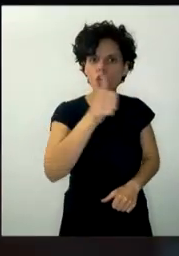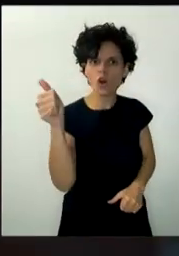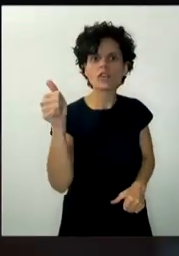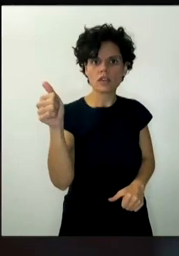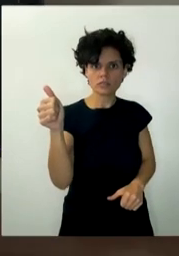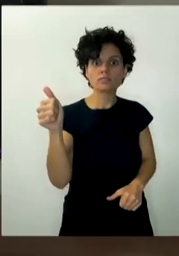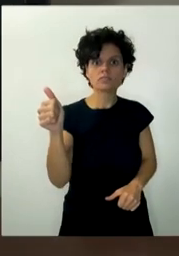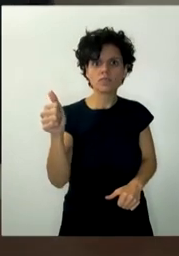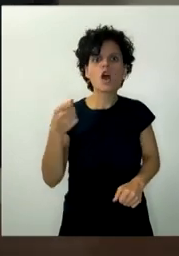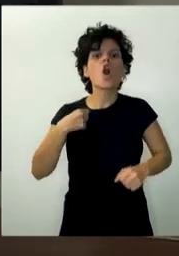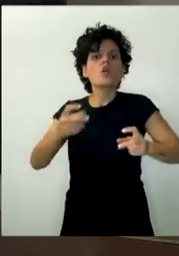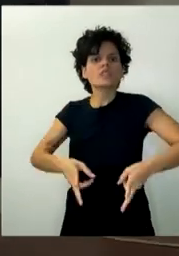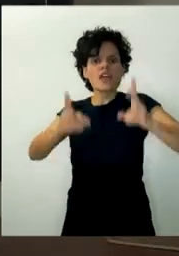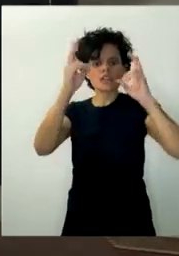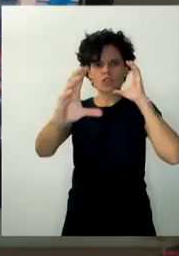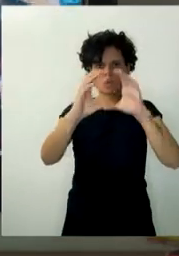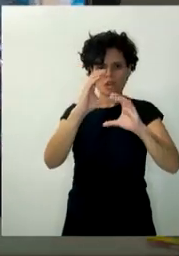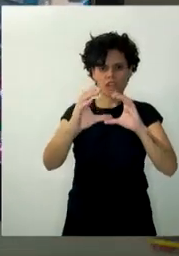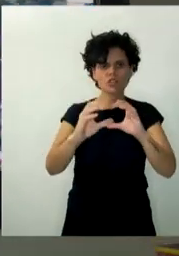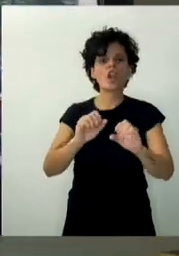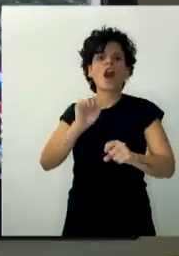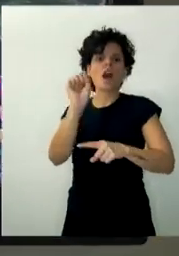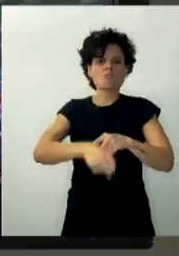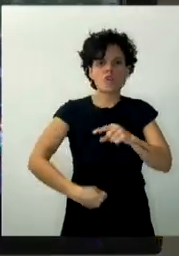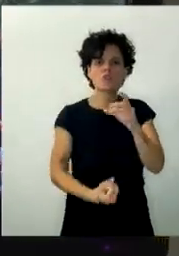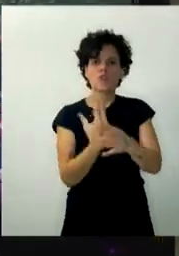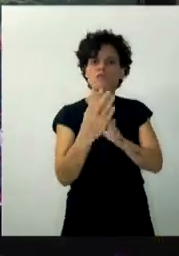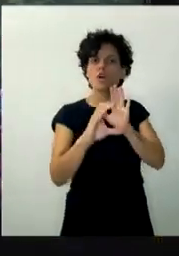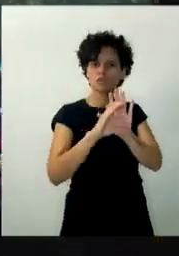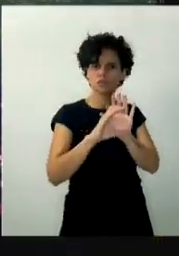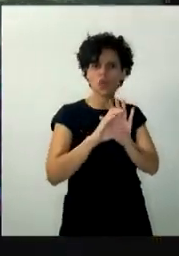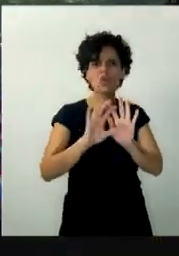y todos en pantalla. Por el derecho a la comunicación, yo